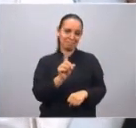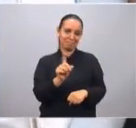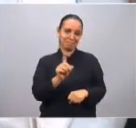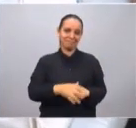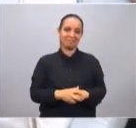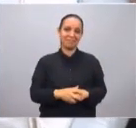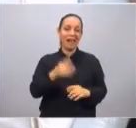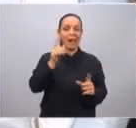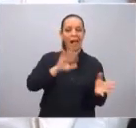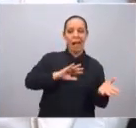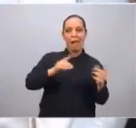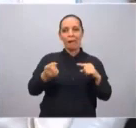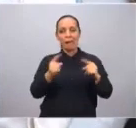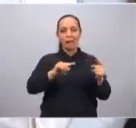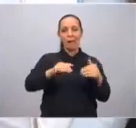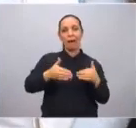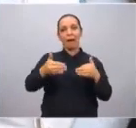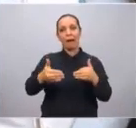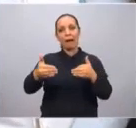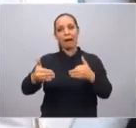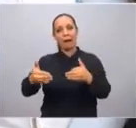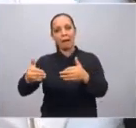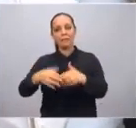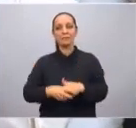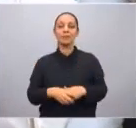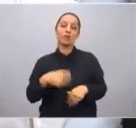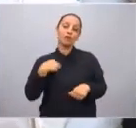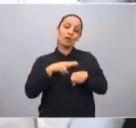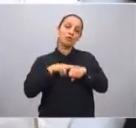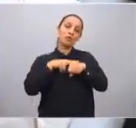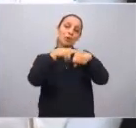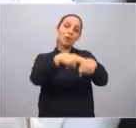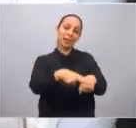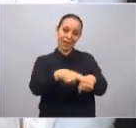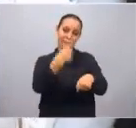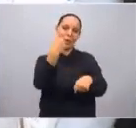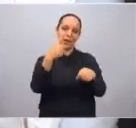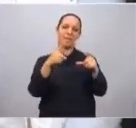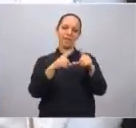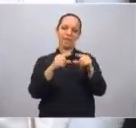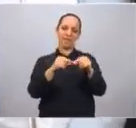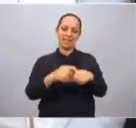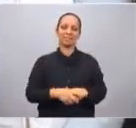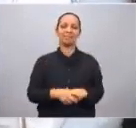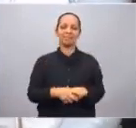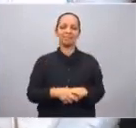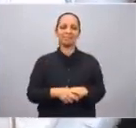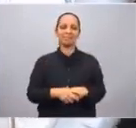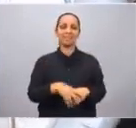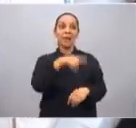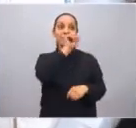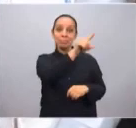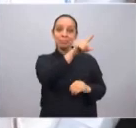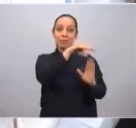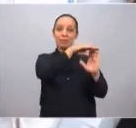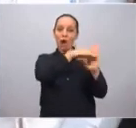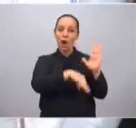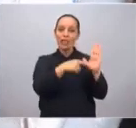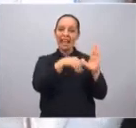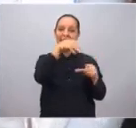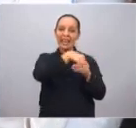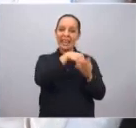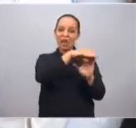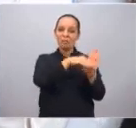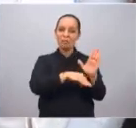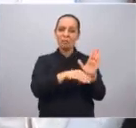Parece que ya lo están pasando. Yo les sugiero una fecha por el contenido que tiene.